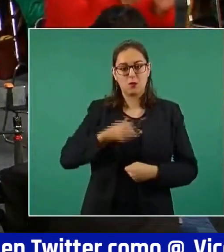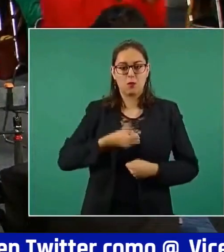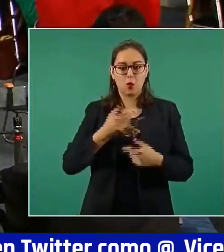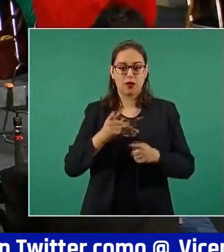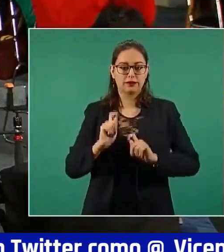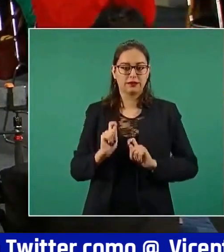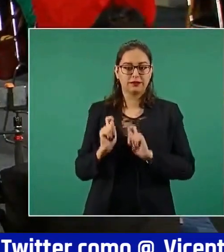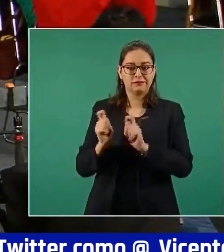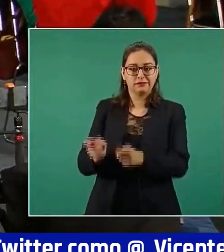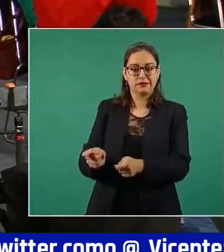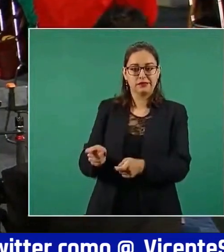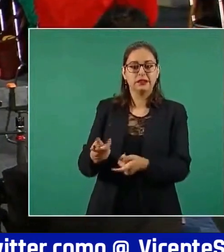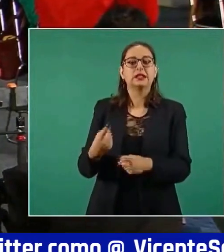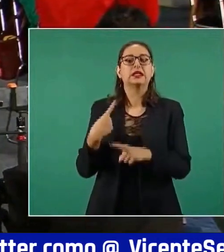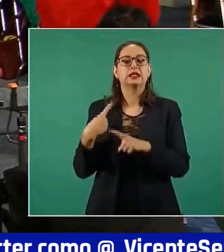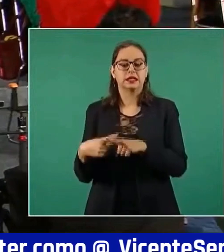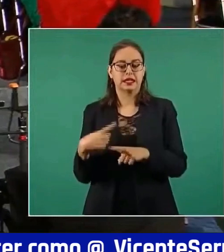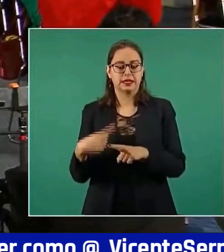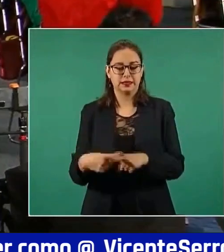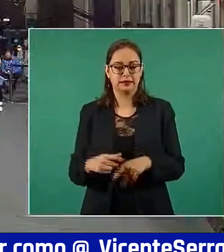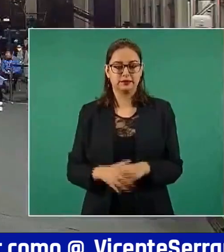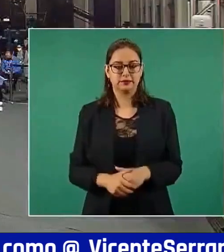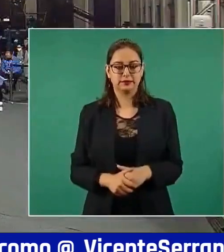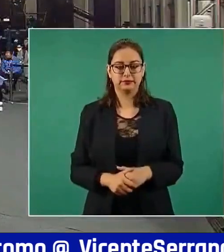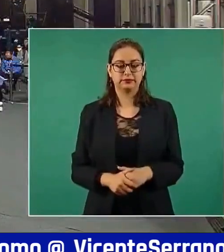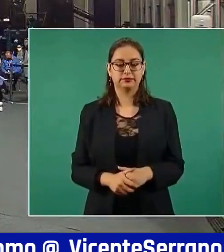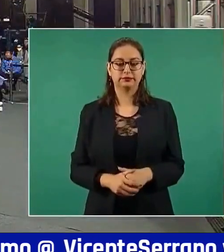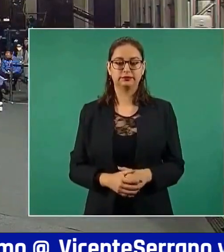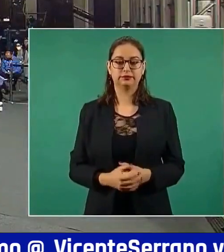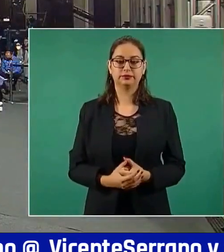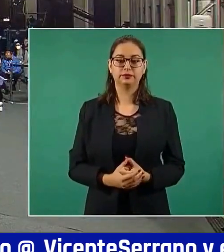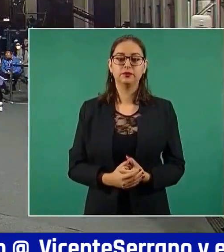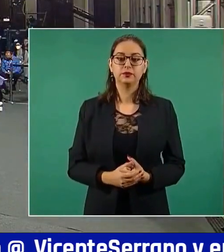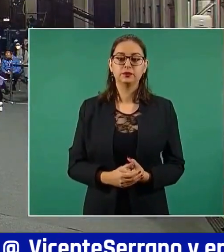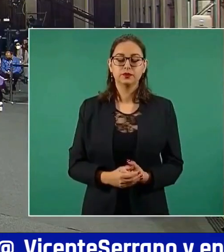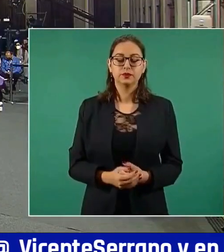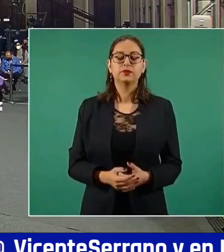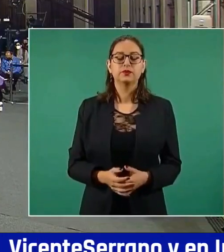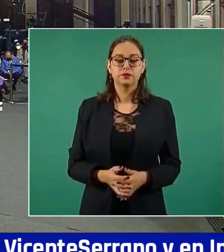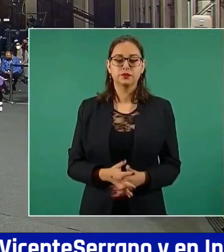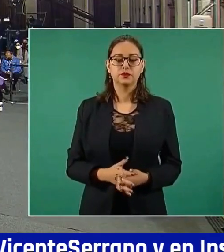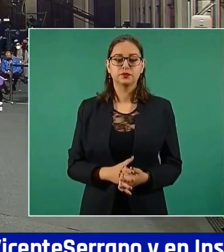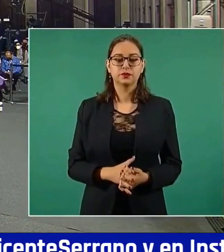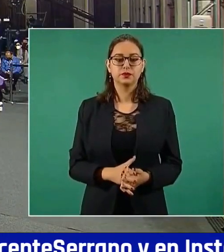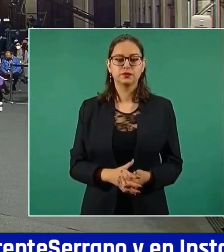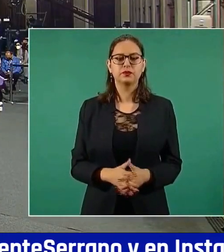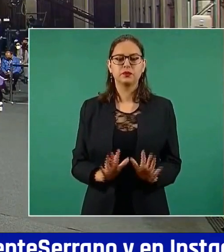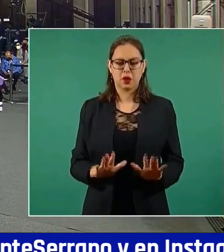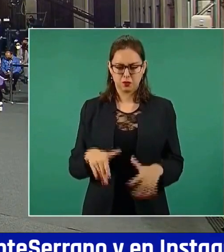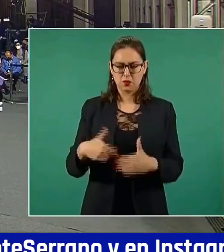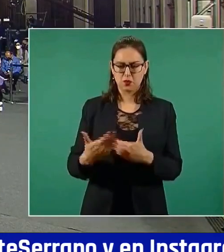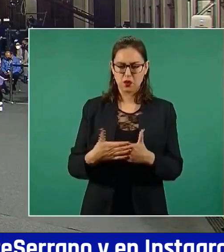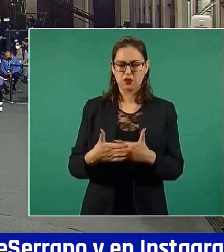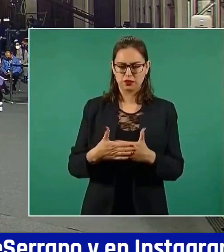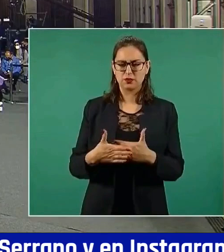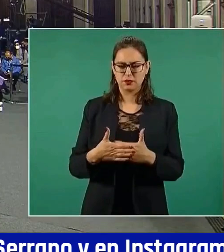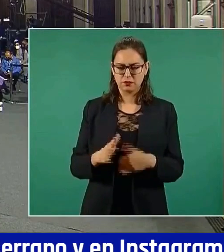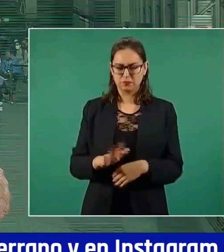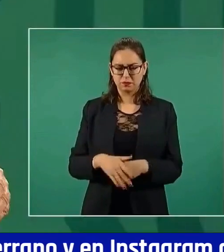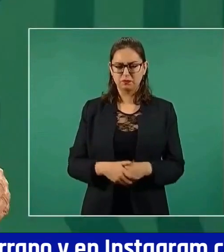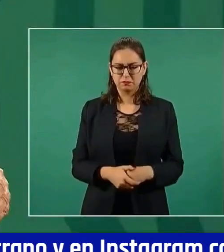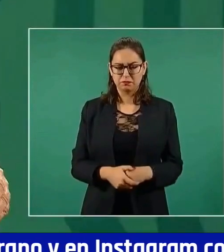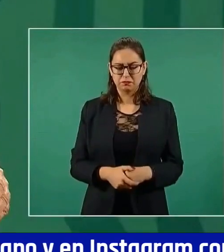había sugerido eso, que pudiéramos conocer? Sí, yo creo que en unos días más, pero sí